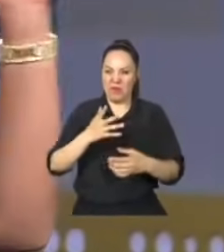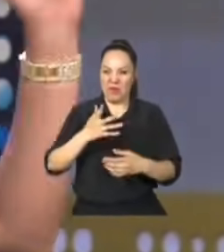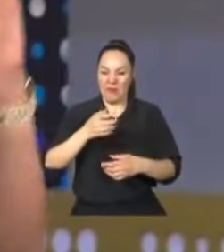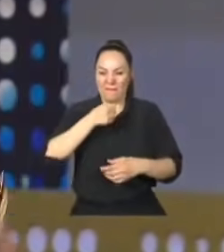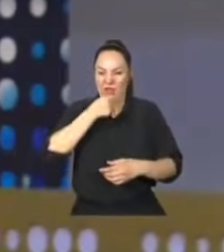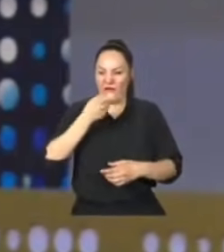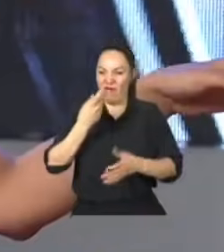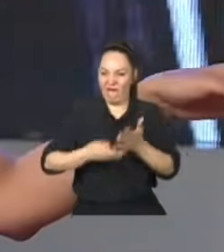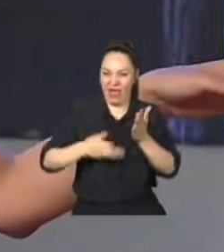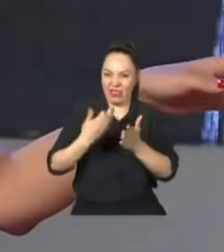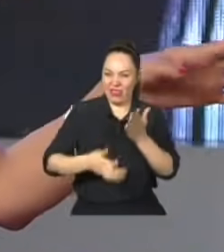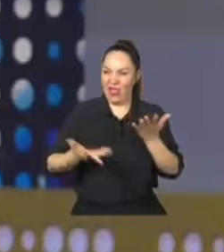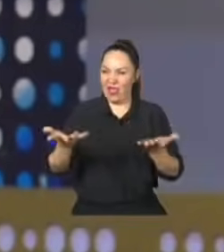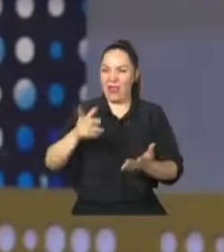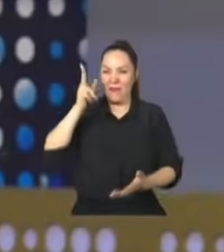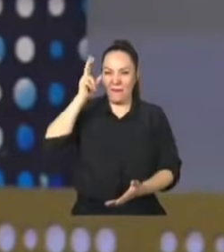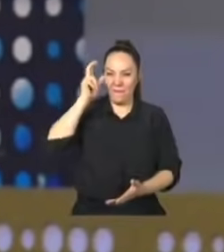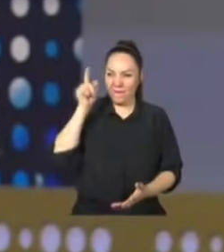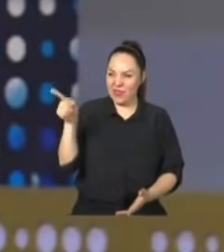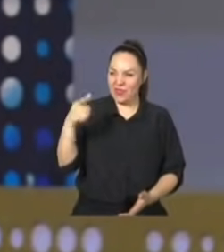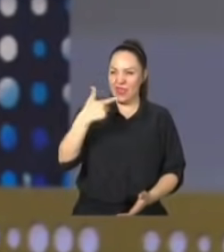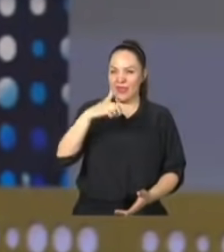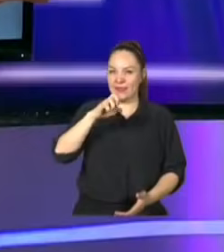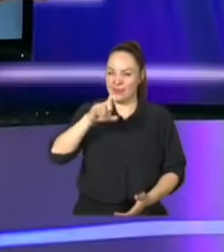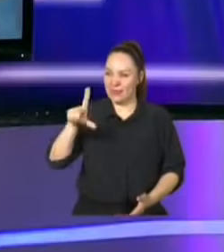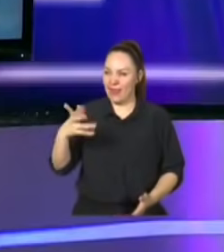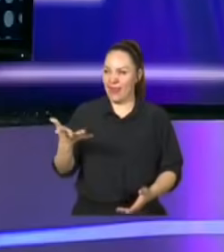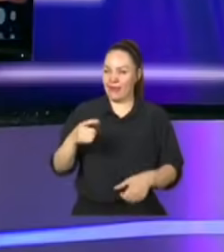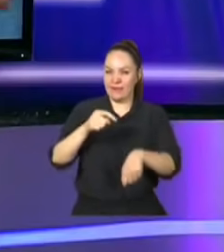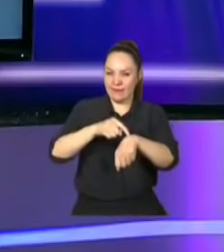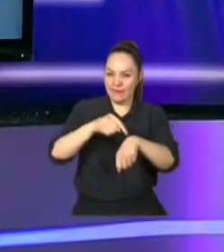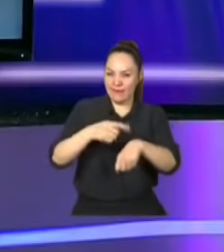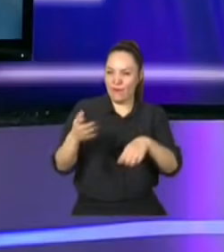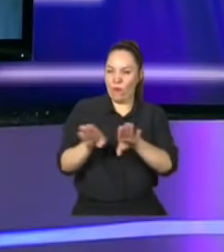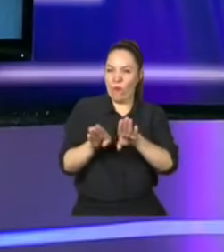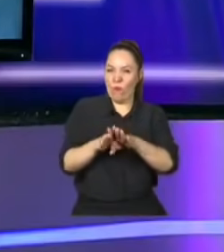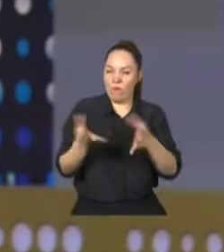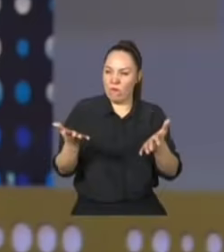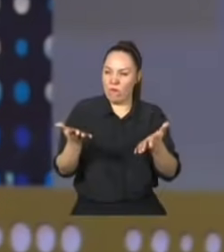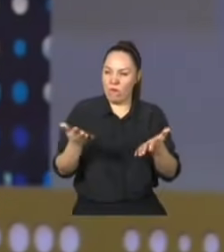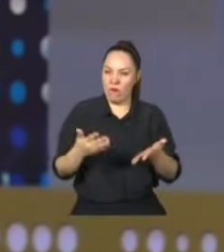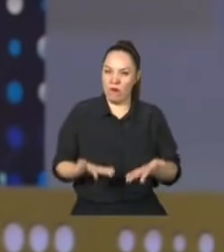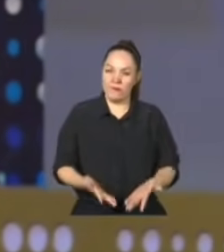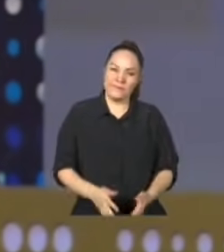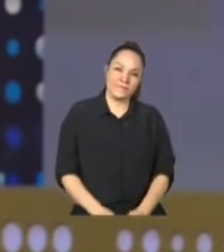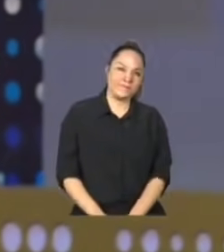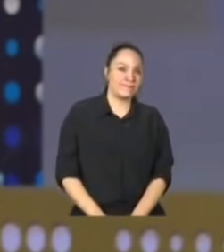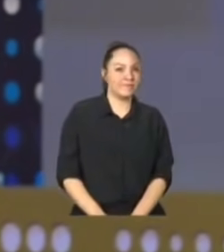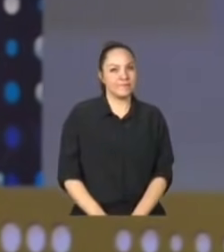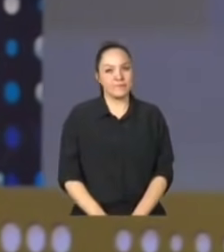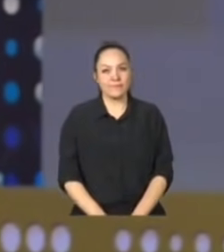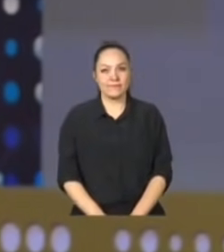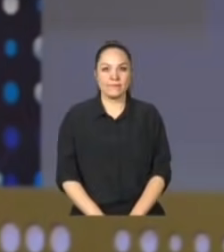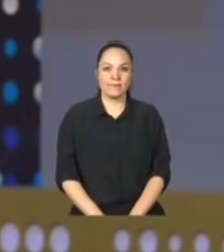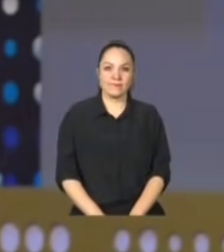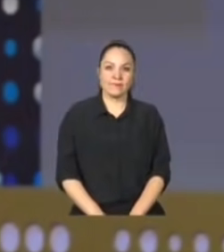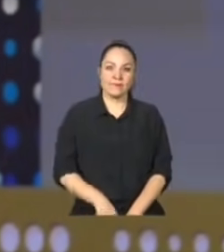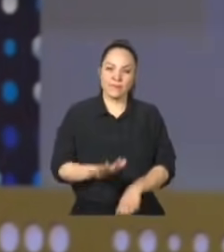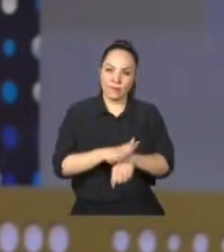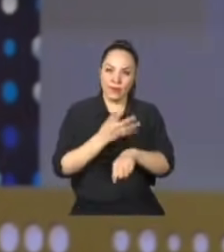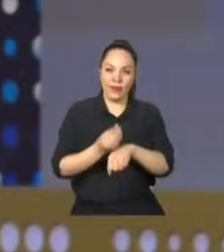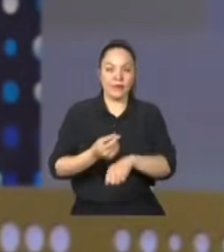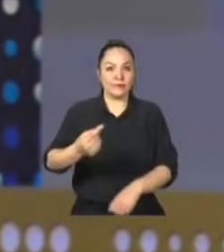tarde, ya más tarde tomamos el orden, tema. Orden, estamos todavía en el tiempo de la señorita Anel. Más tarde tomamos ese tema. Favor, amiga. Ok.